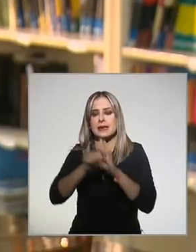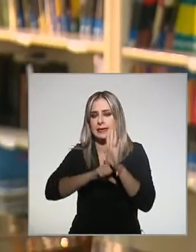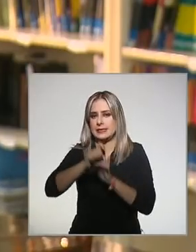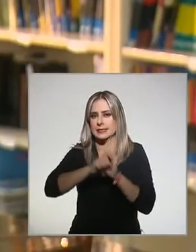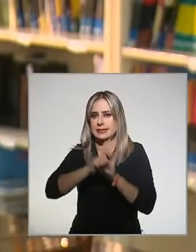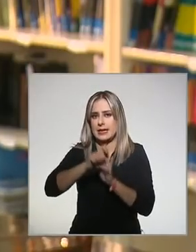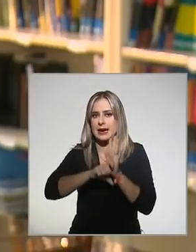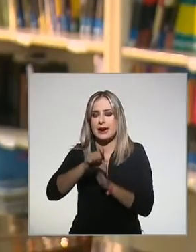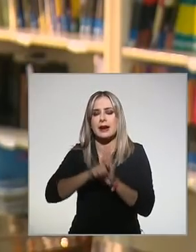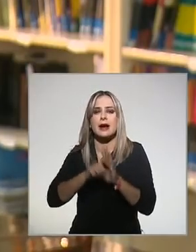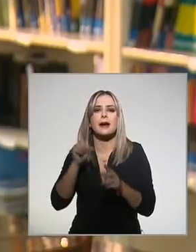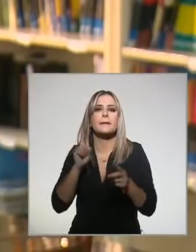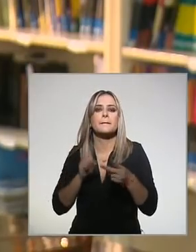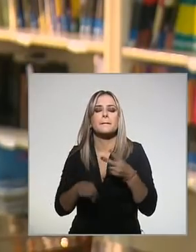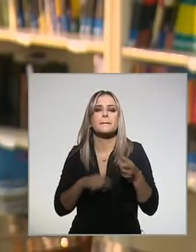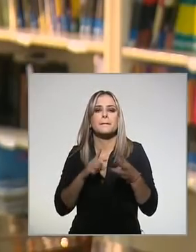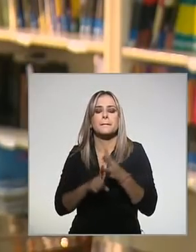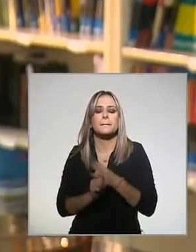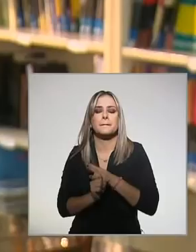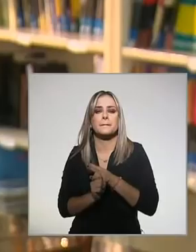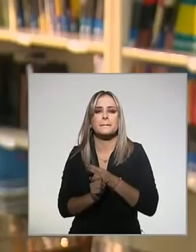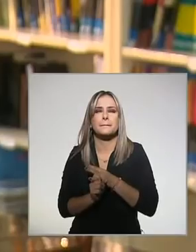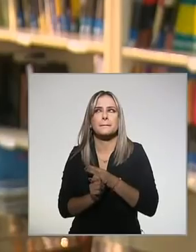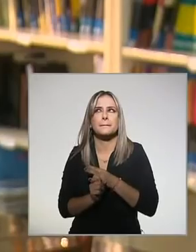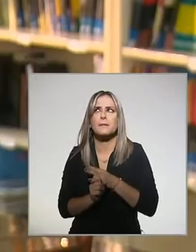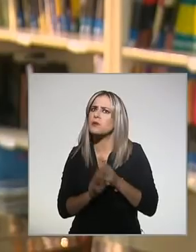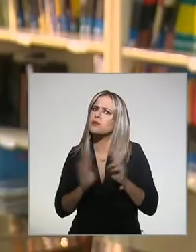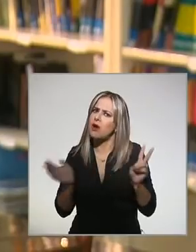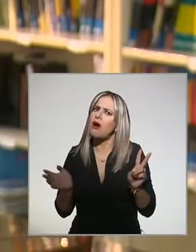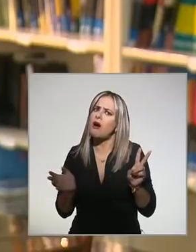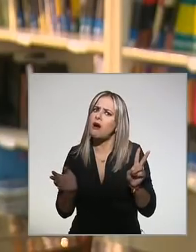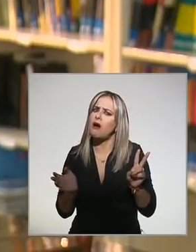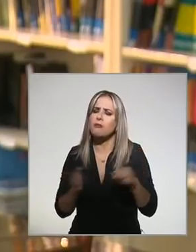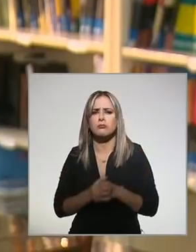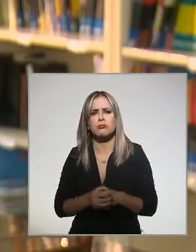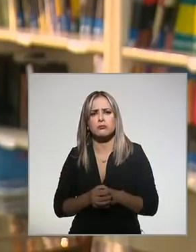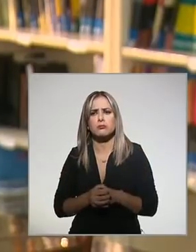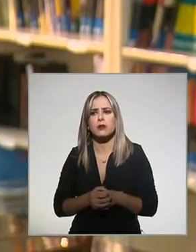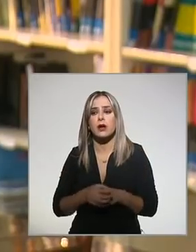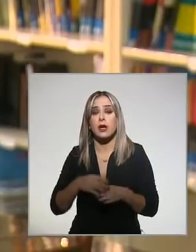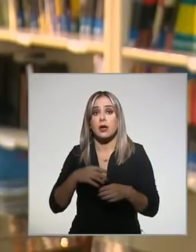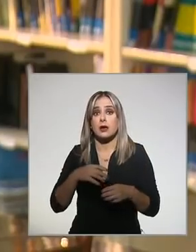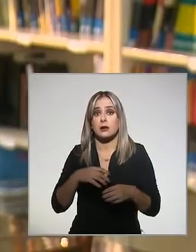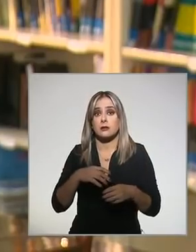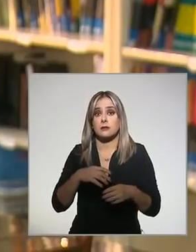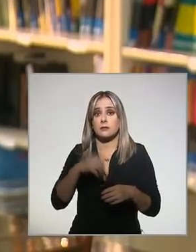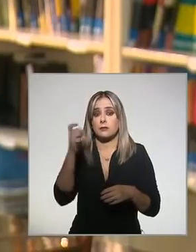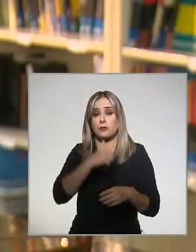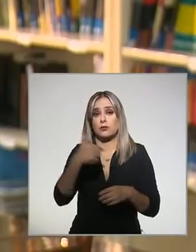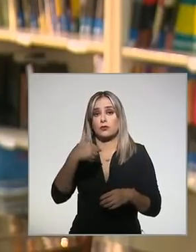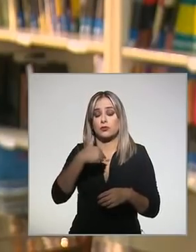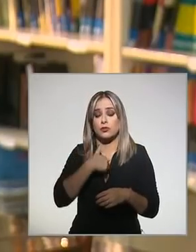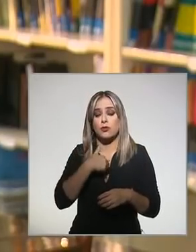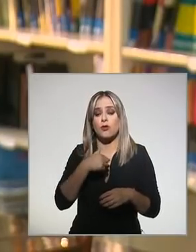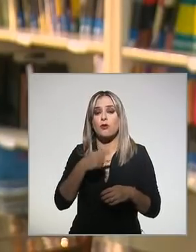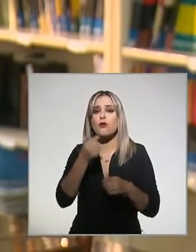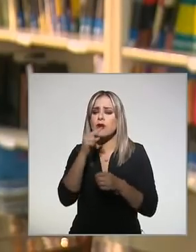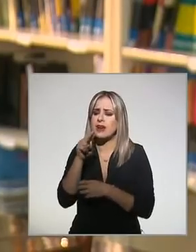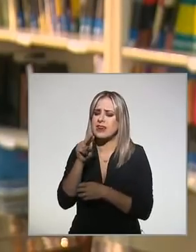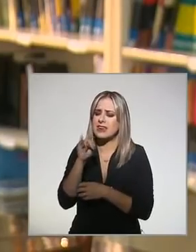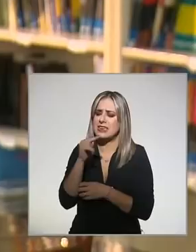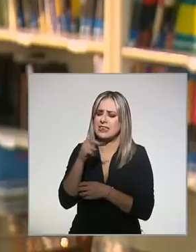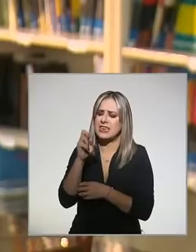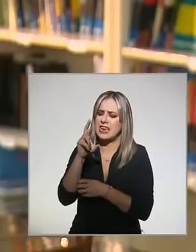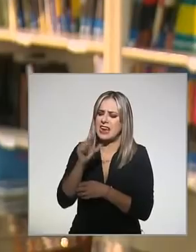Instagram y ya se podría decir que es. Cuando a mí me dicen la palabra niñeras digitales,